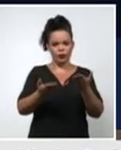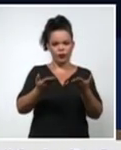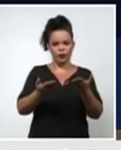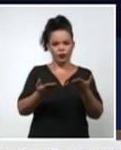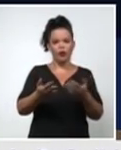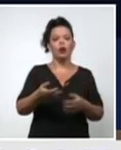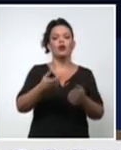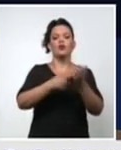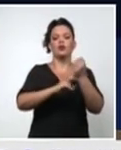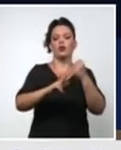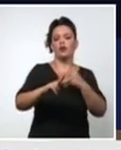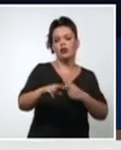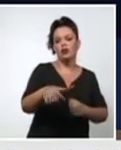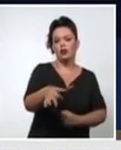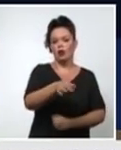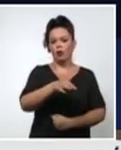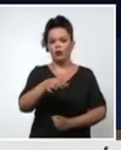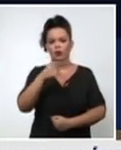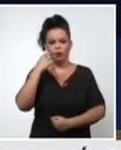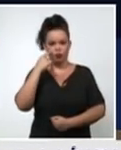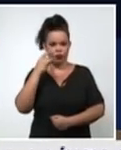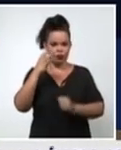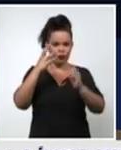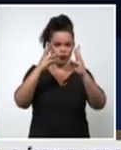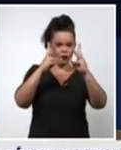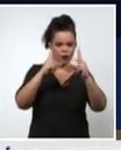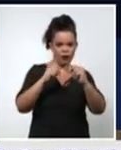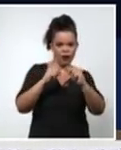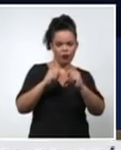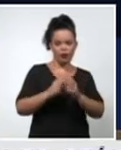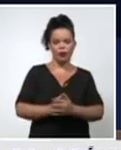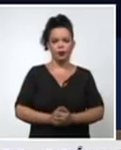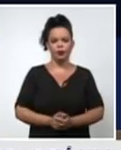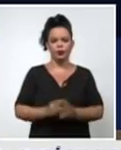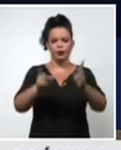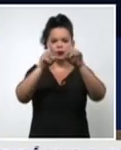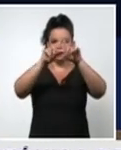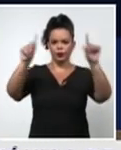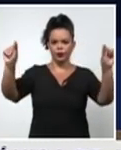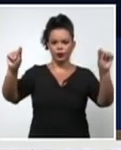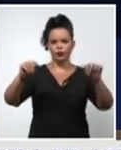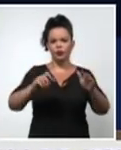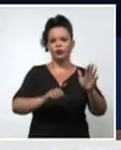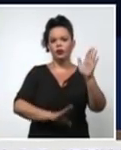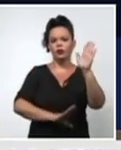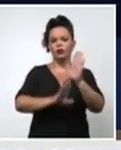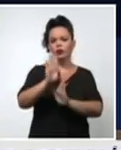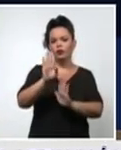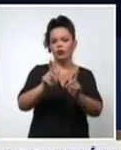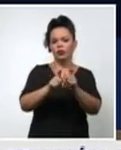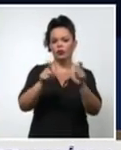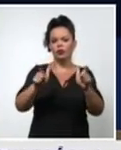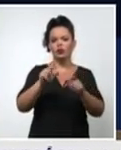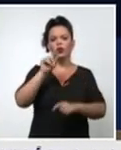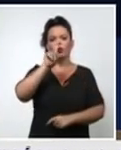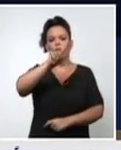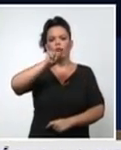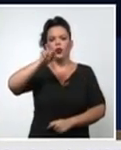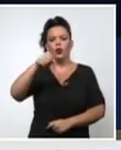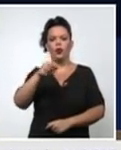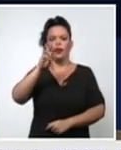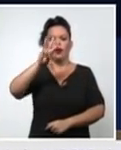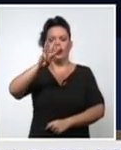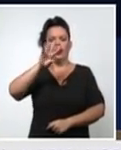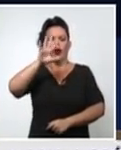territorio, la tasa de incidencia de Cuba se incrementa a